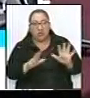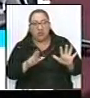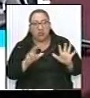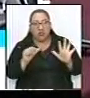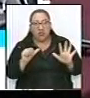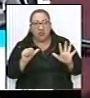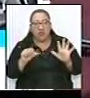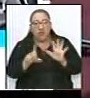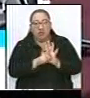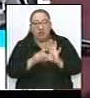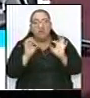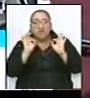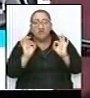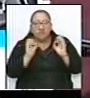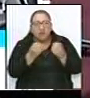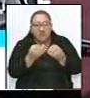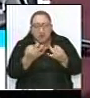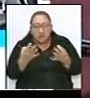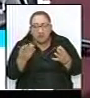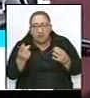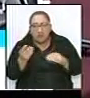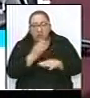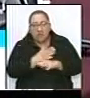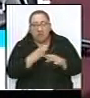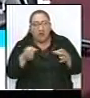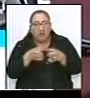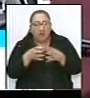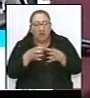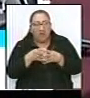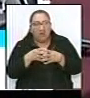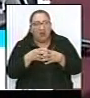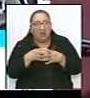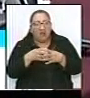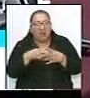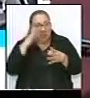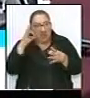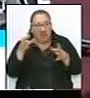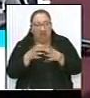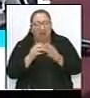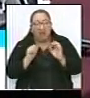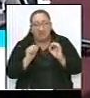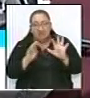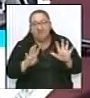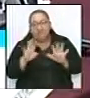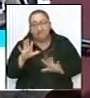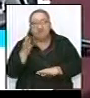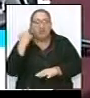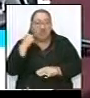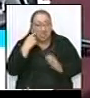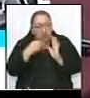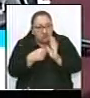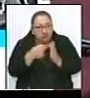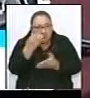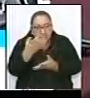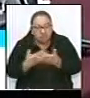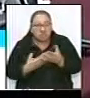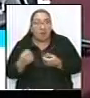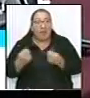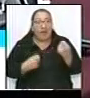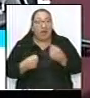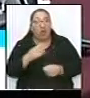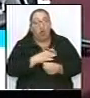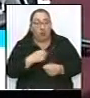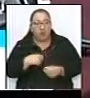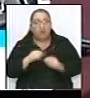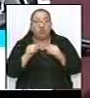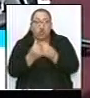leyes, la misma cantidad que en época de Fujimori del 95 al 2000. Igualito. O sea, ahí se demostraba pues el manejo del gobierno y